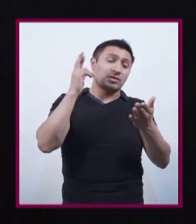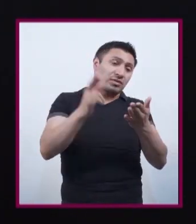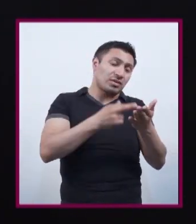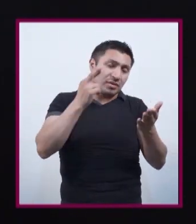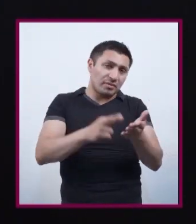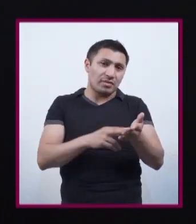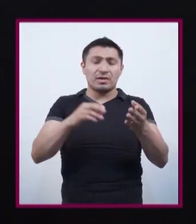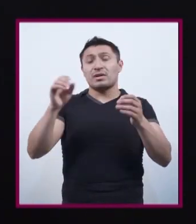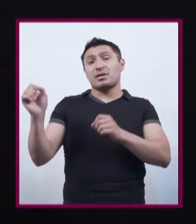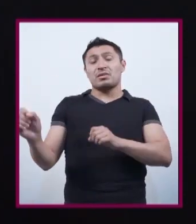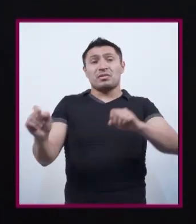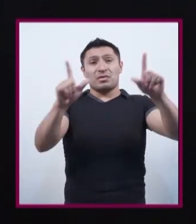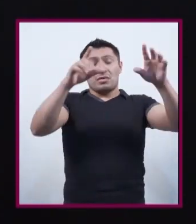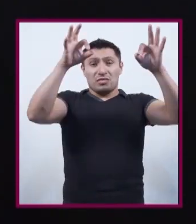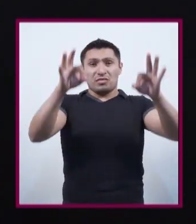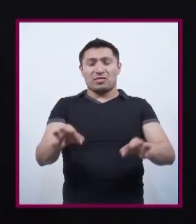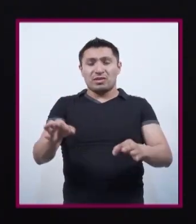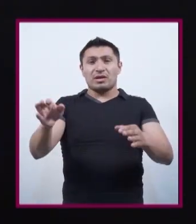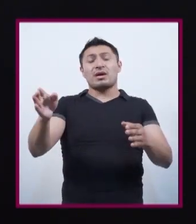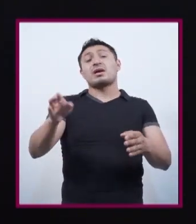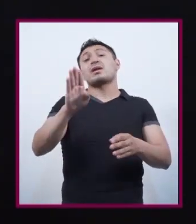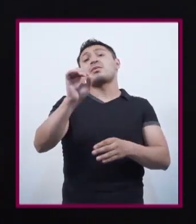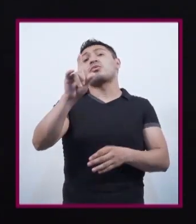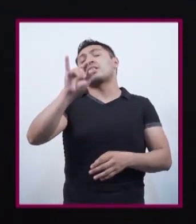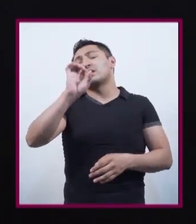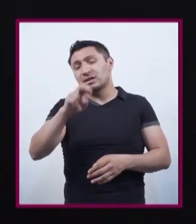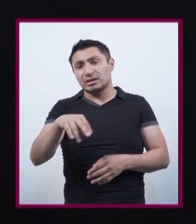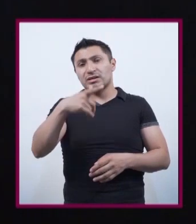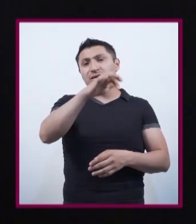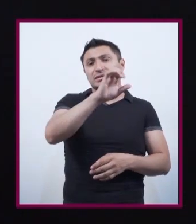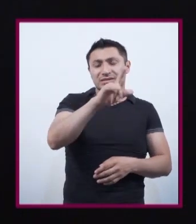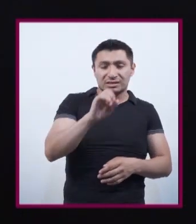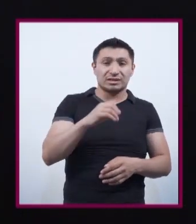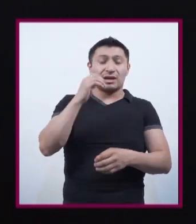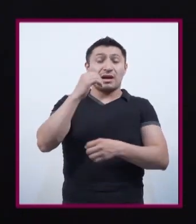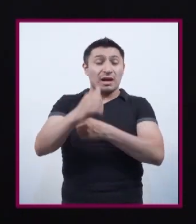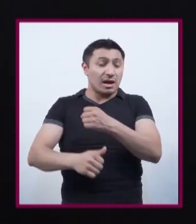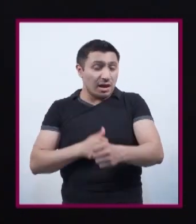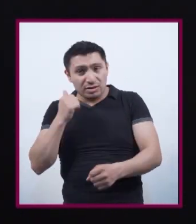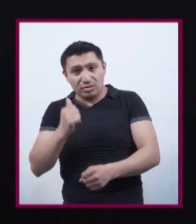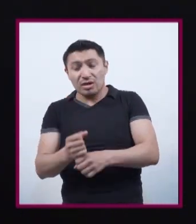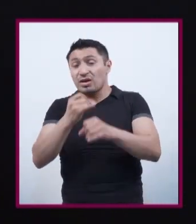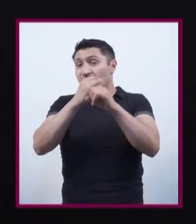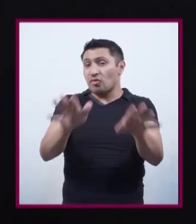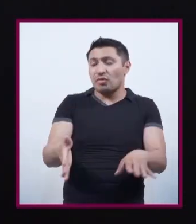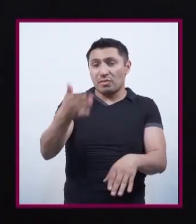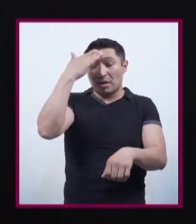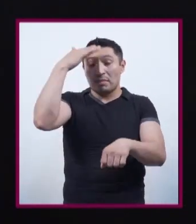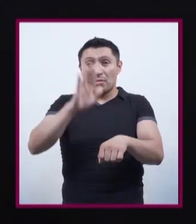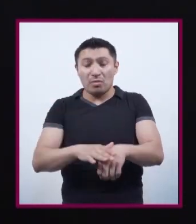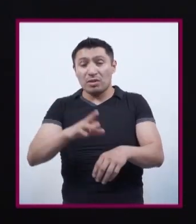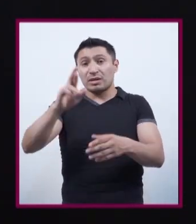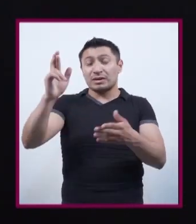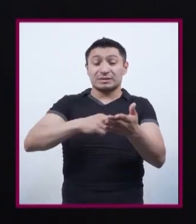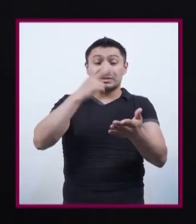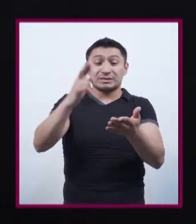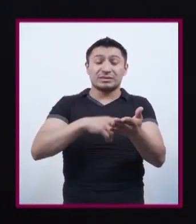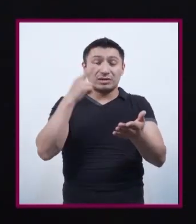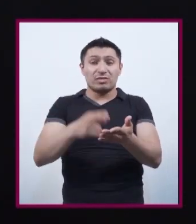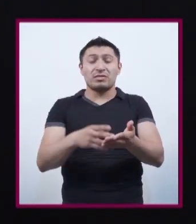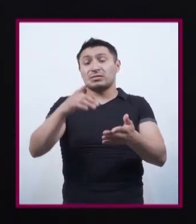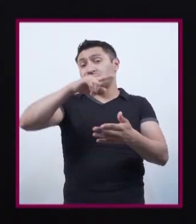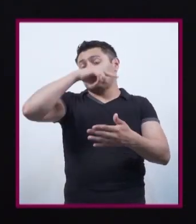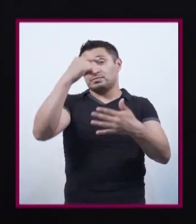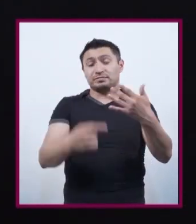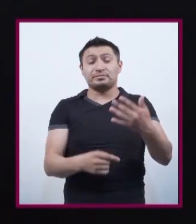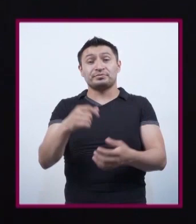oficiales, boletines, gacetas, anuarios, informes, memorias, reportes y directorios.